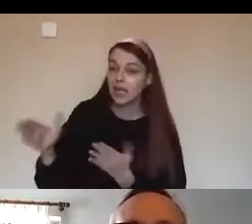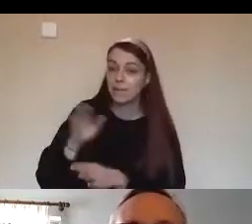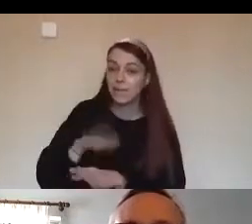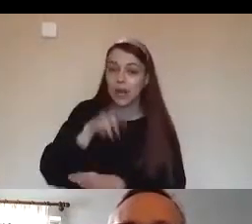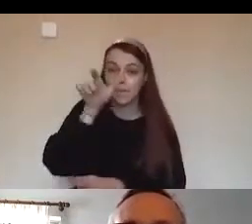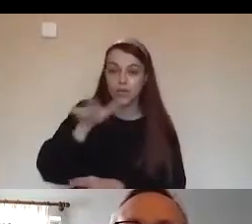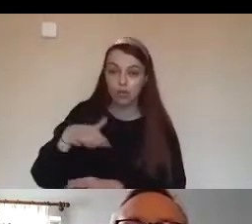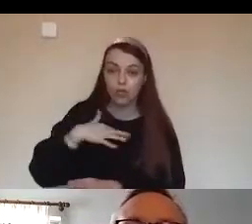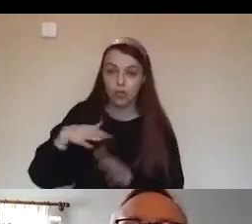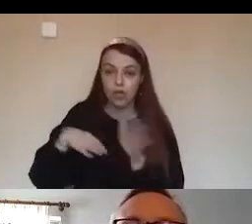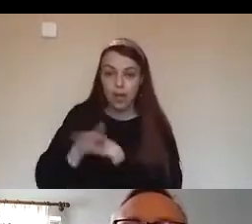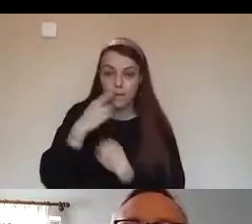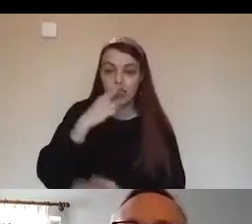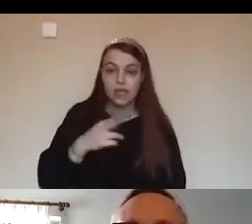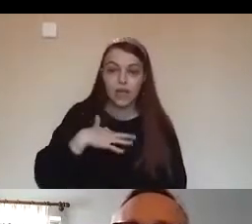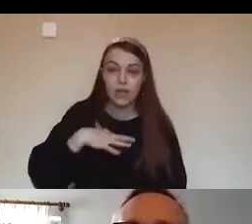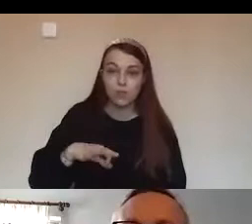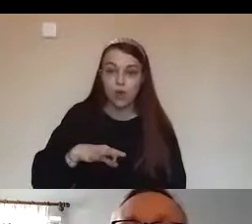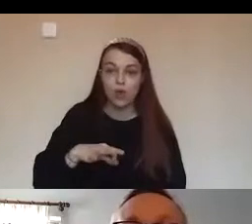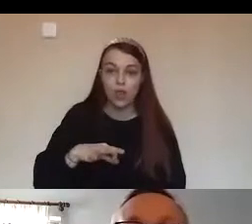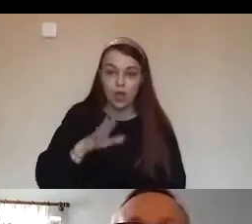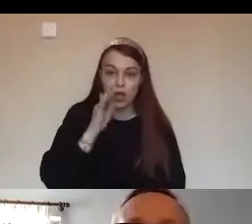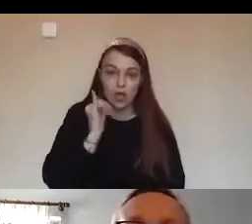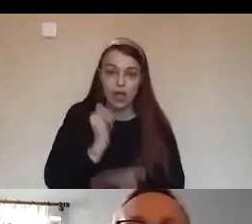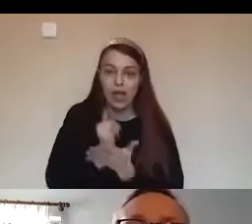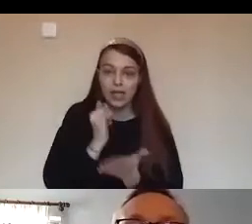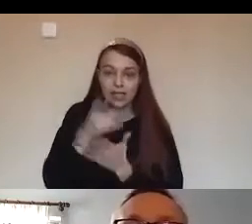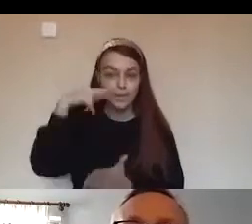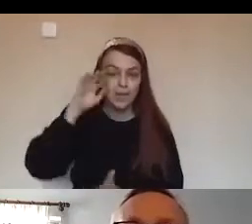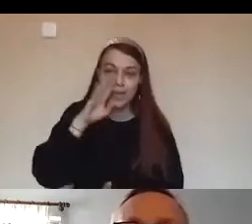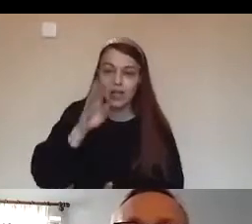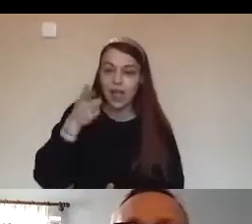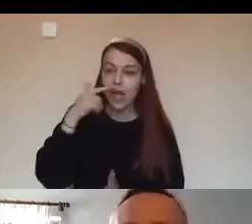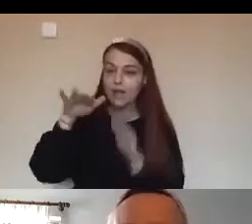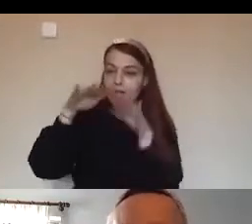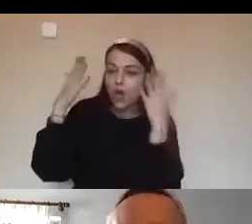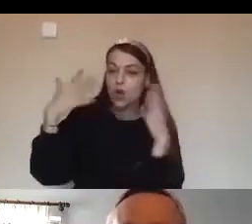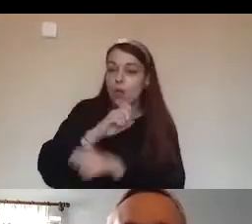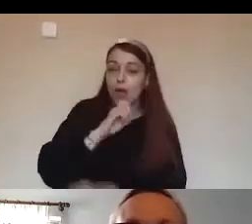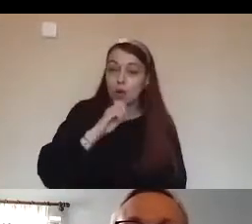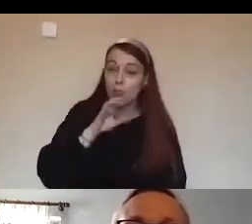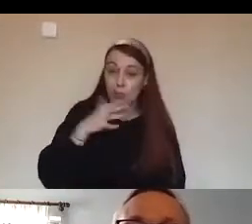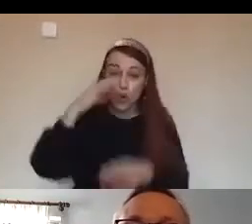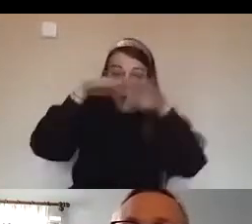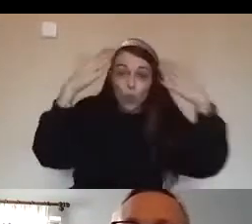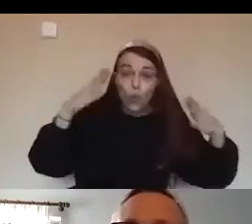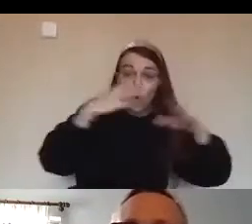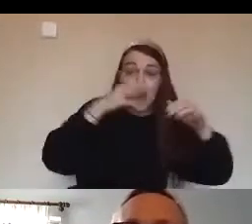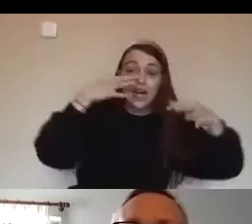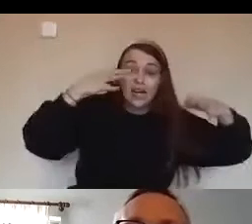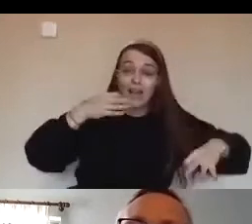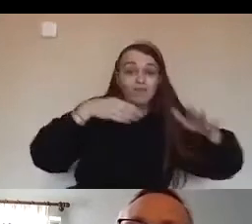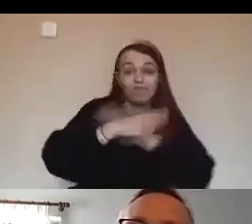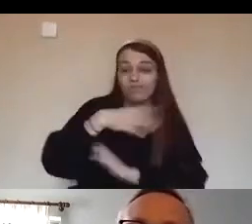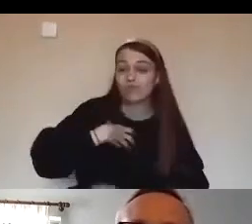puedan visitarla y puedan tener una experiencia directa acerca de cómo es la cueva, porque no todo el mundo puede acceder a la cueva por el